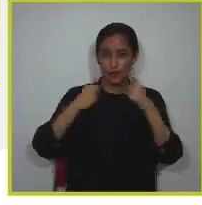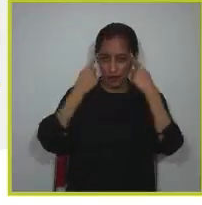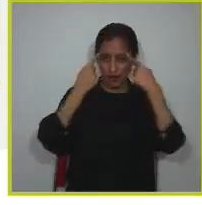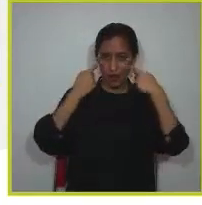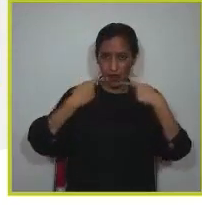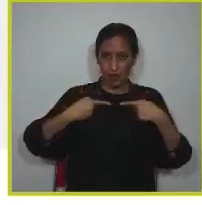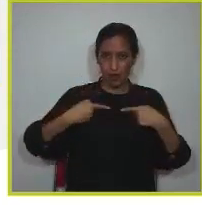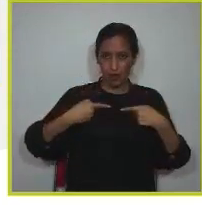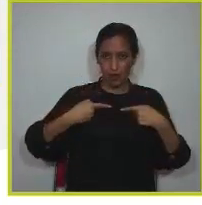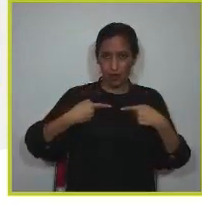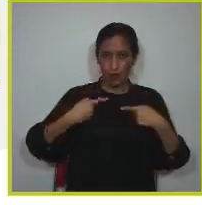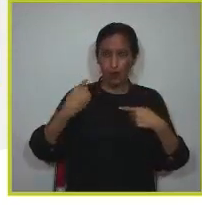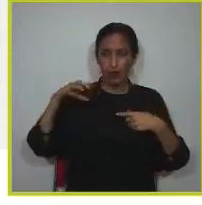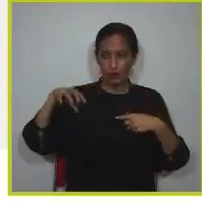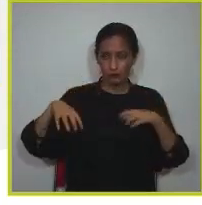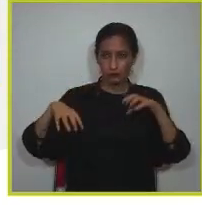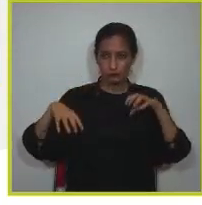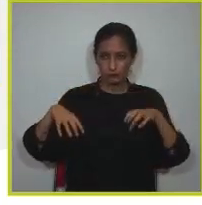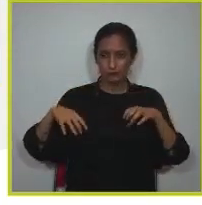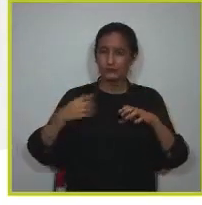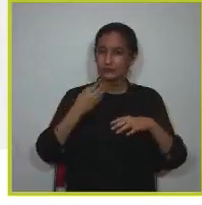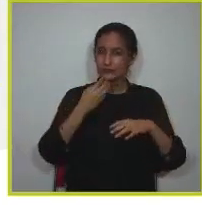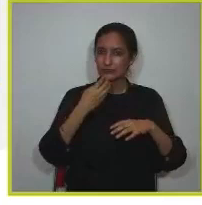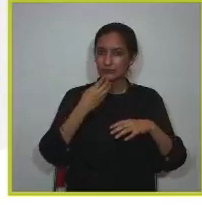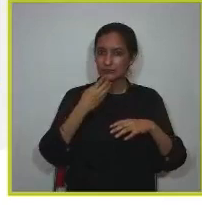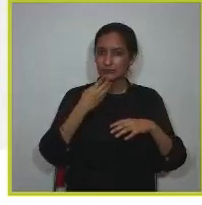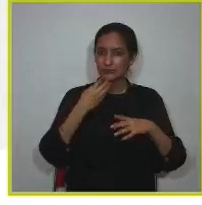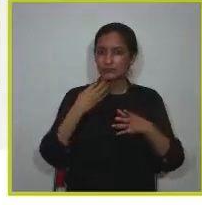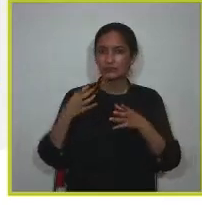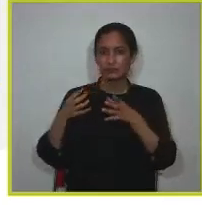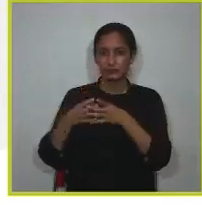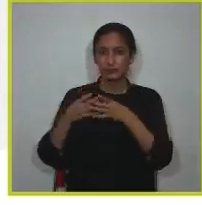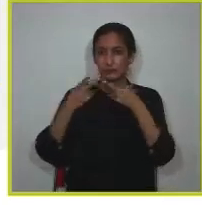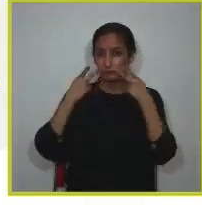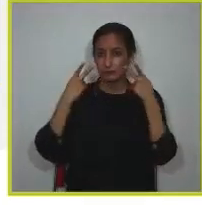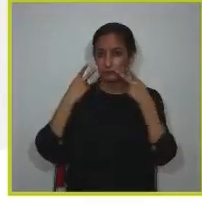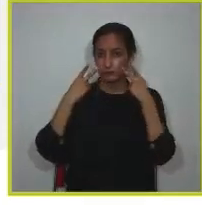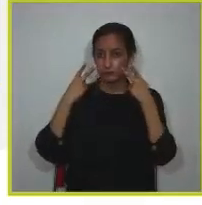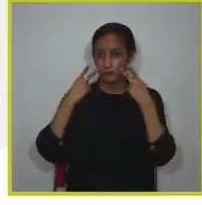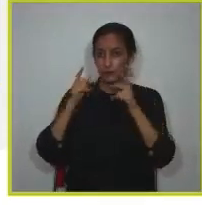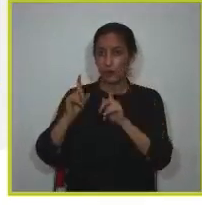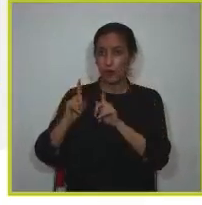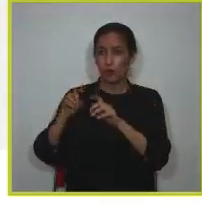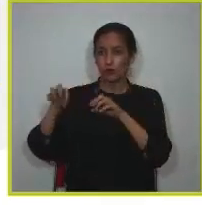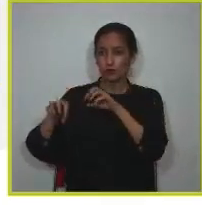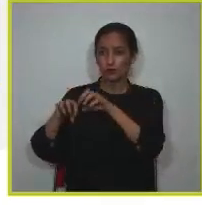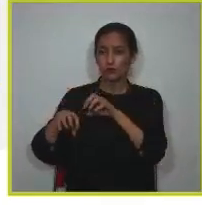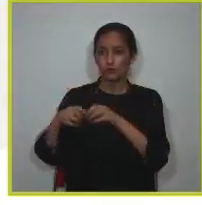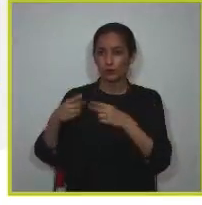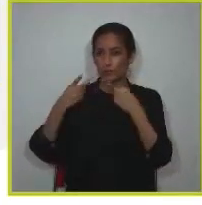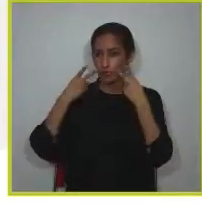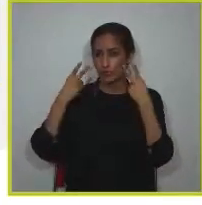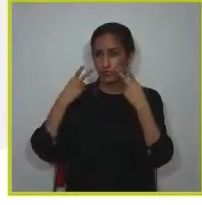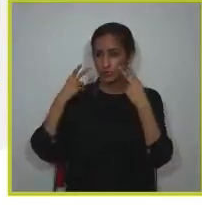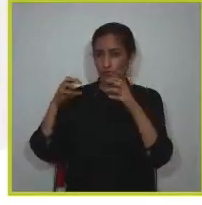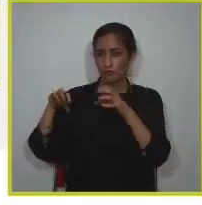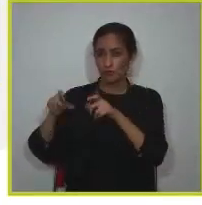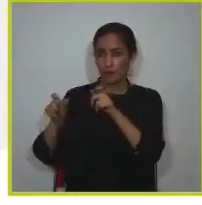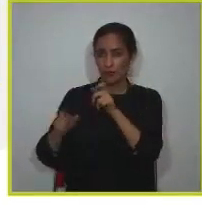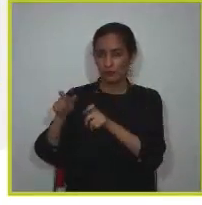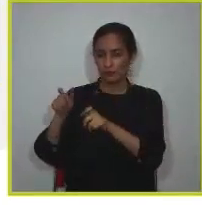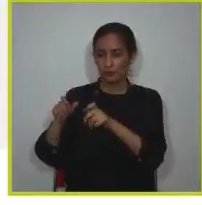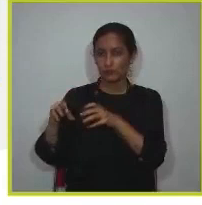acuerdo de las de las partes en este caso las federaciones indígenas once federaciones indígenas del ámbito del lote ocho